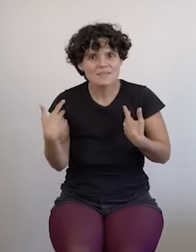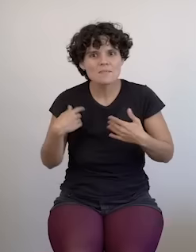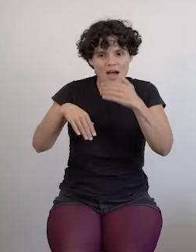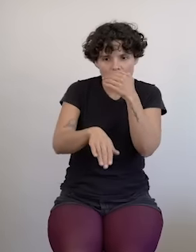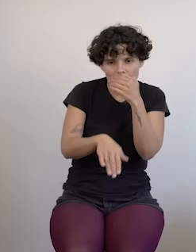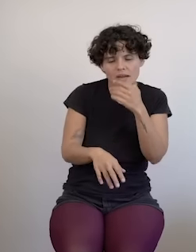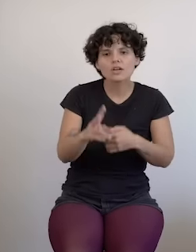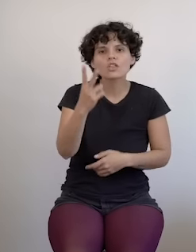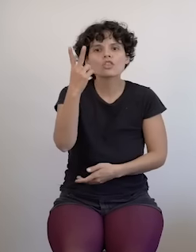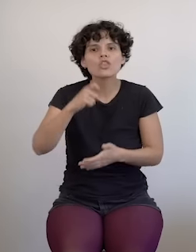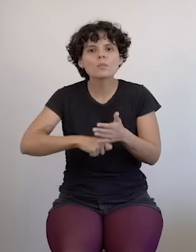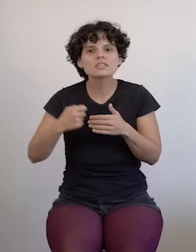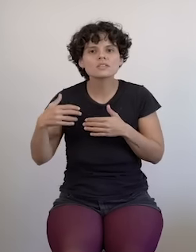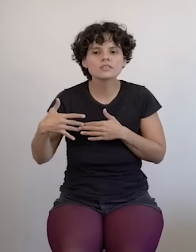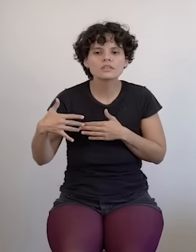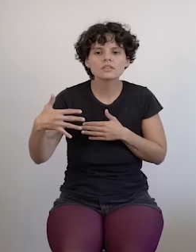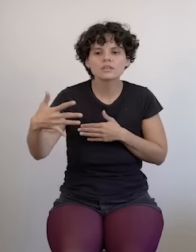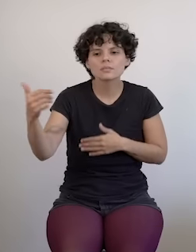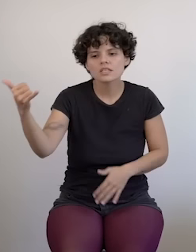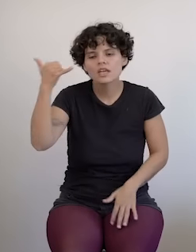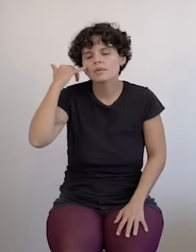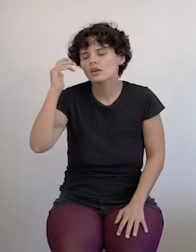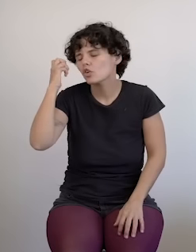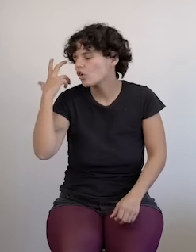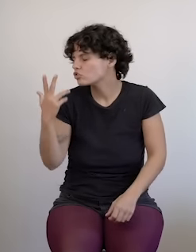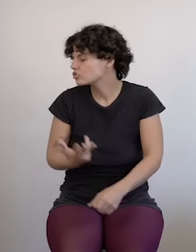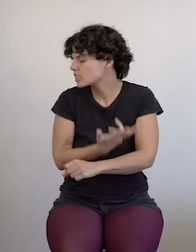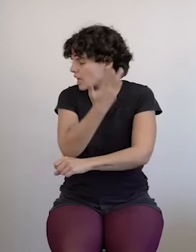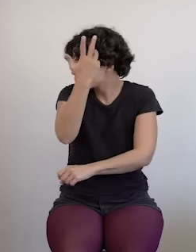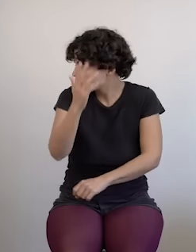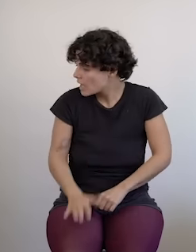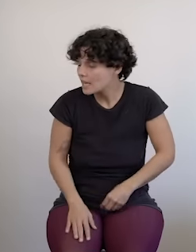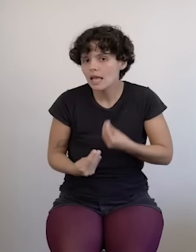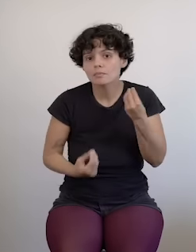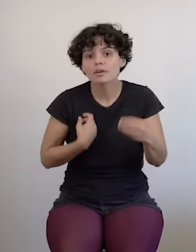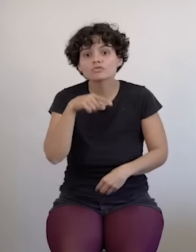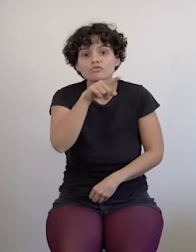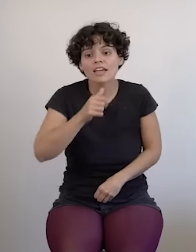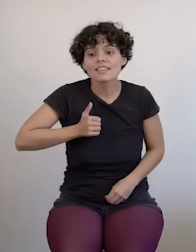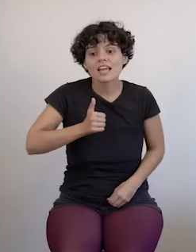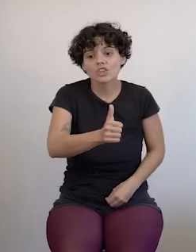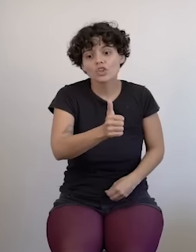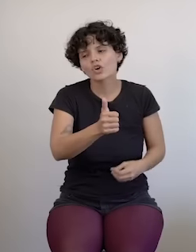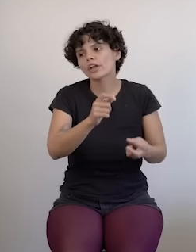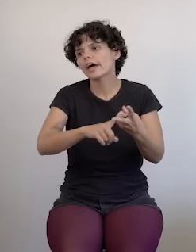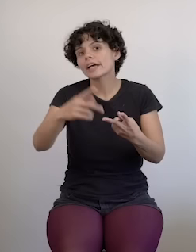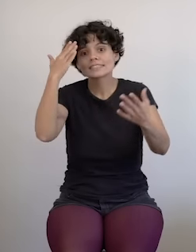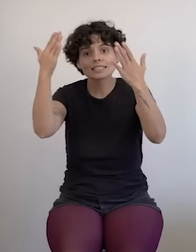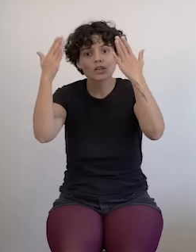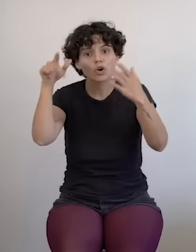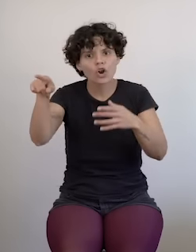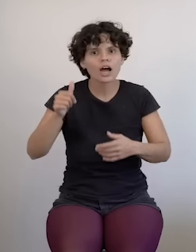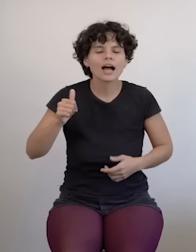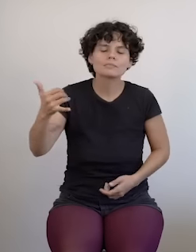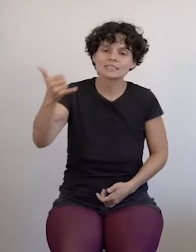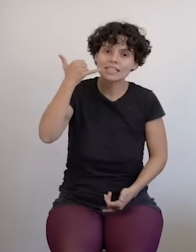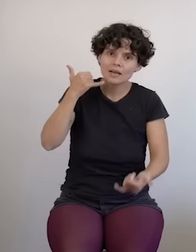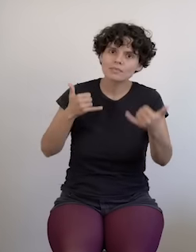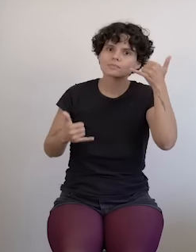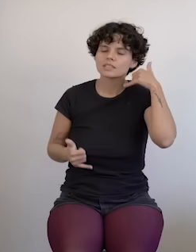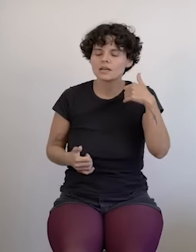ya, hermano, vamos a rapear. Y pasan unos dos meses y me llaman. Ah, oh, dije yo, conchino, de nuevo, me llamó la directora de allá y me está llamando